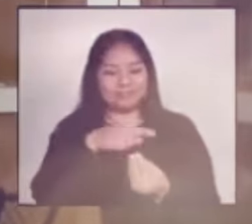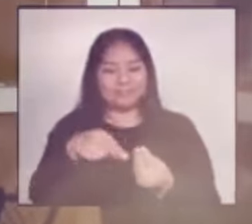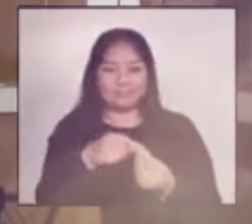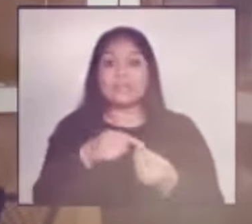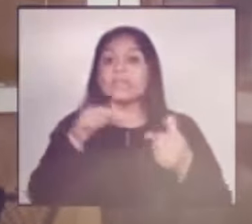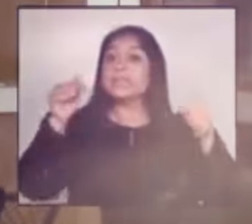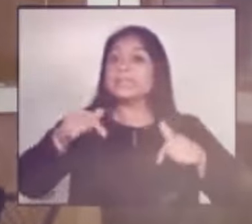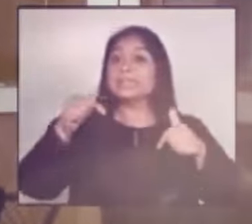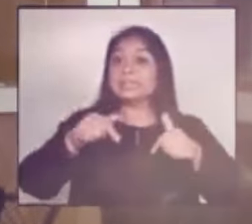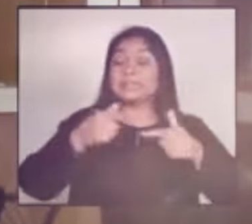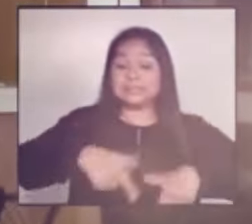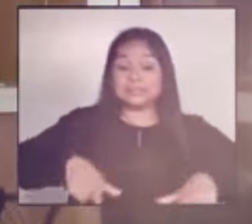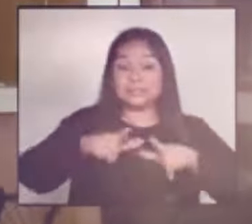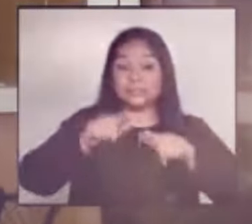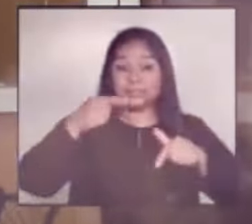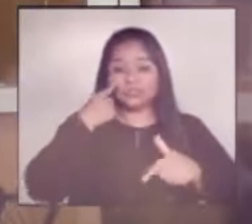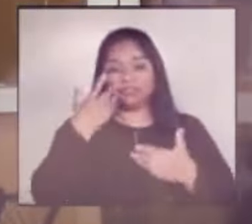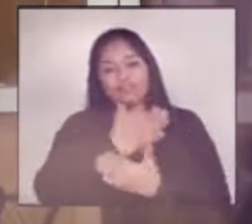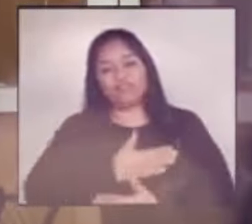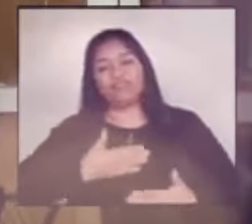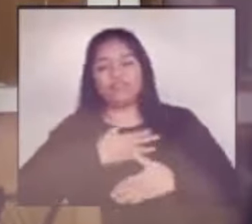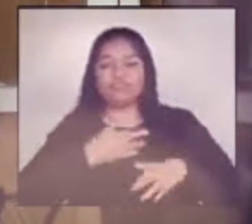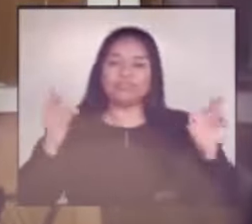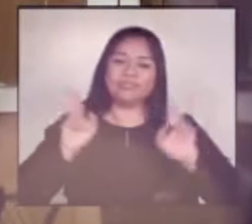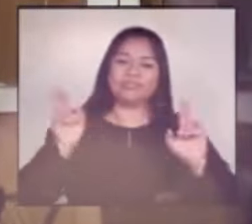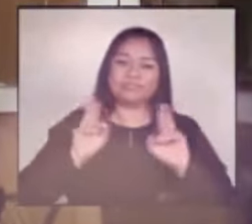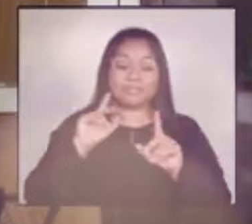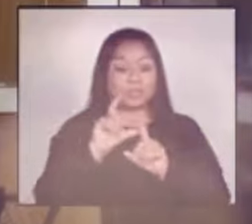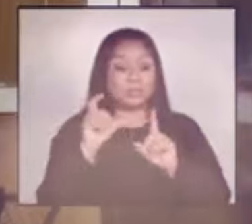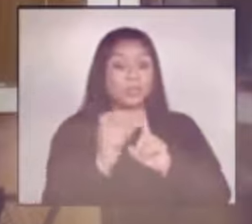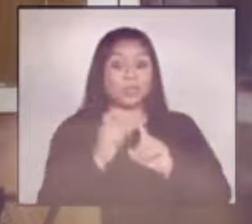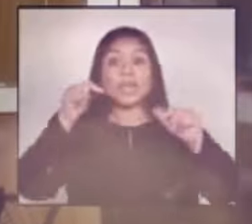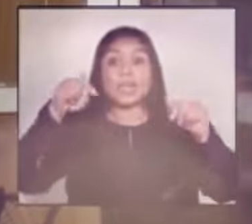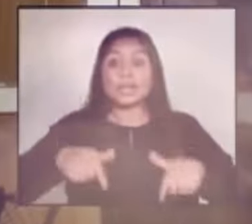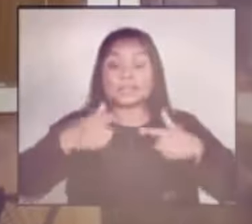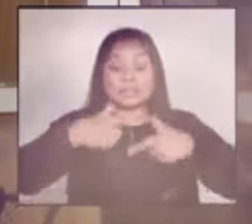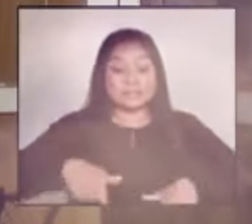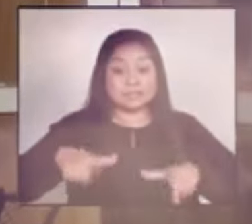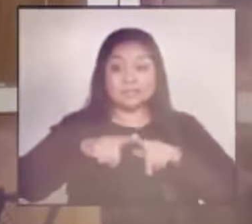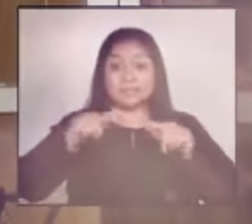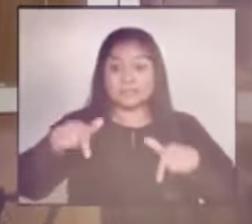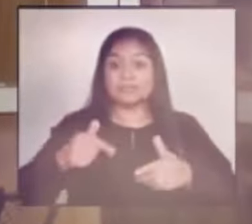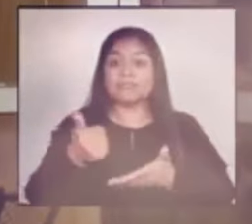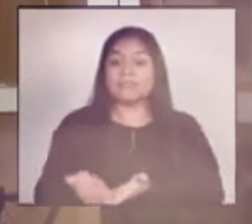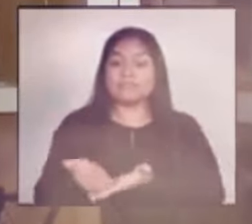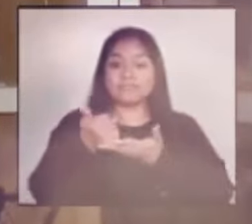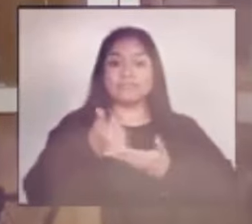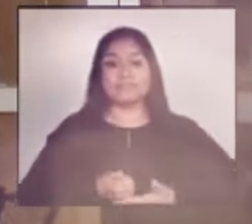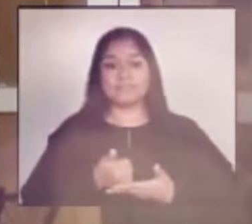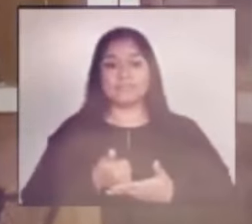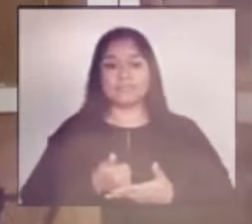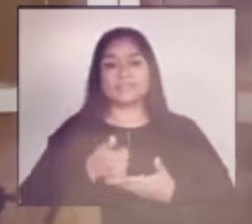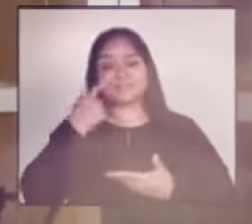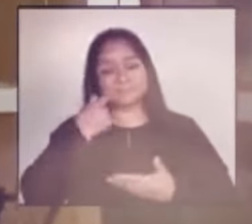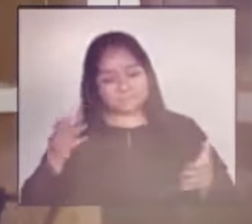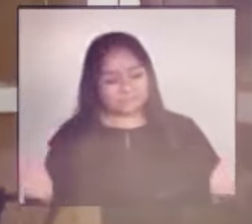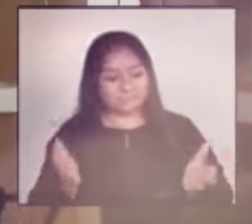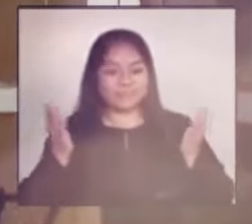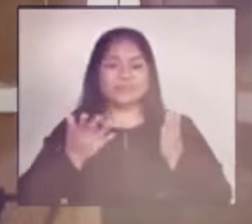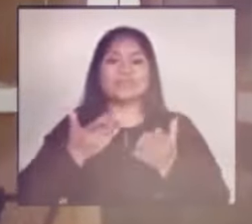este espacio de distracción cultural este espacio en el que nos permitirá retomar y